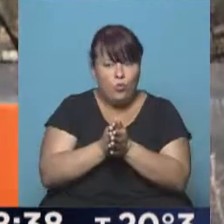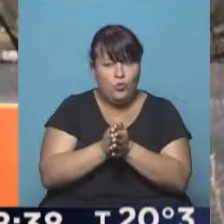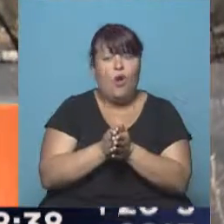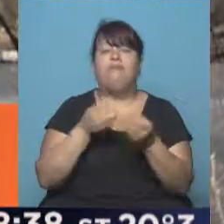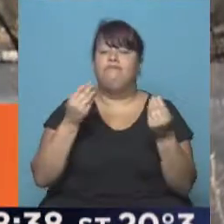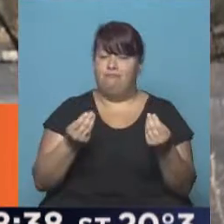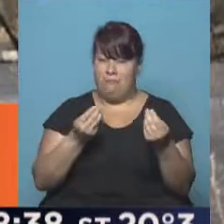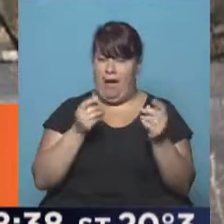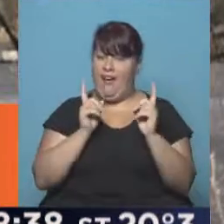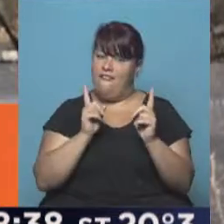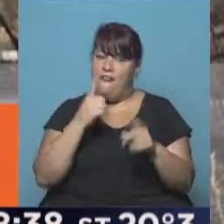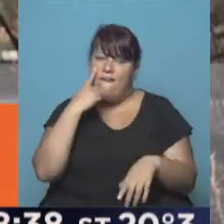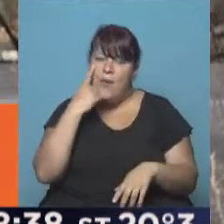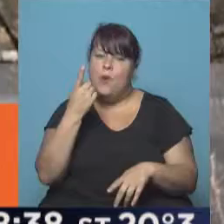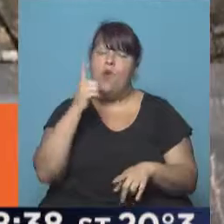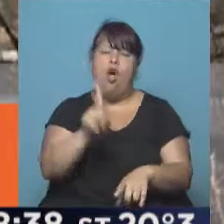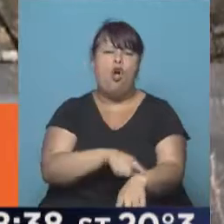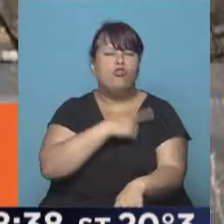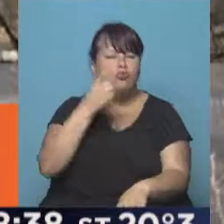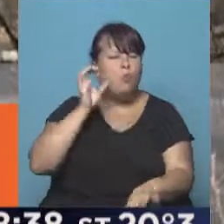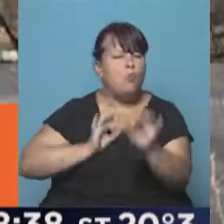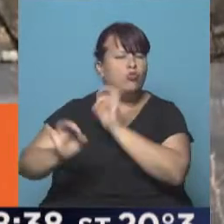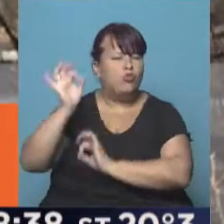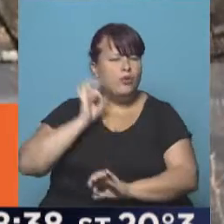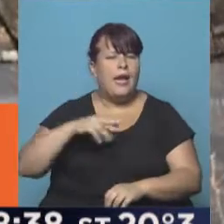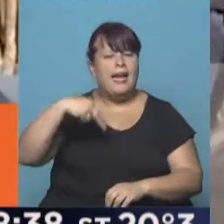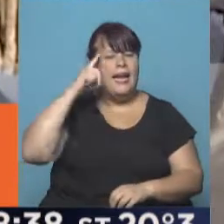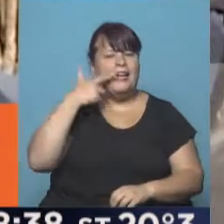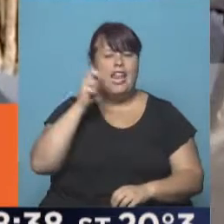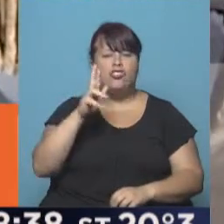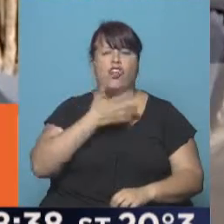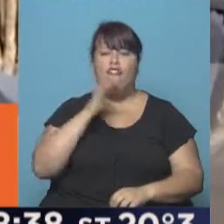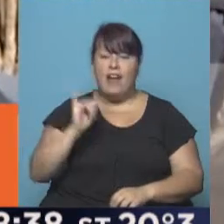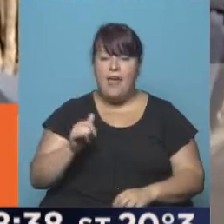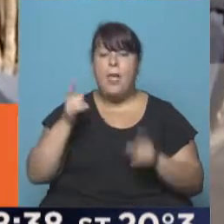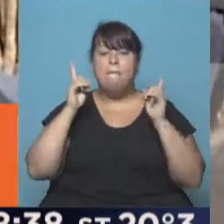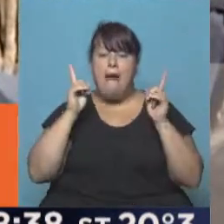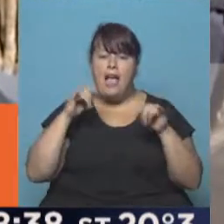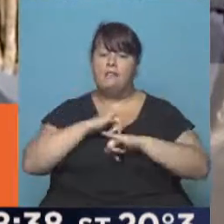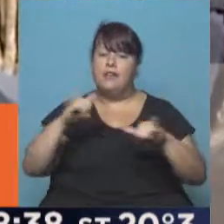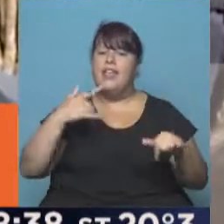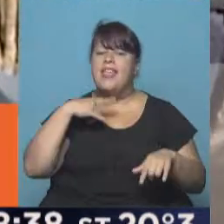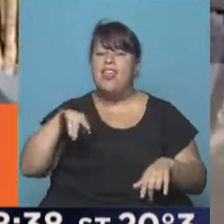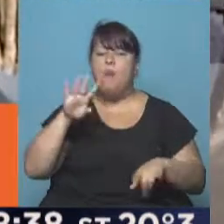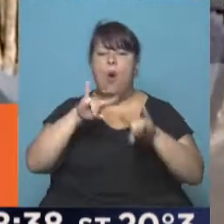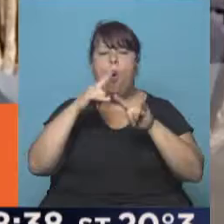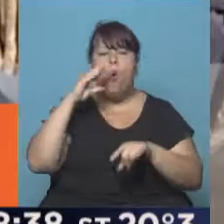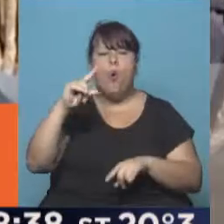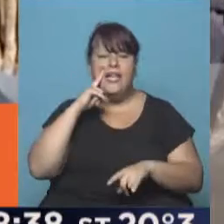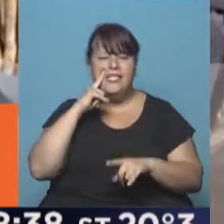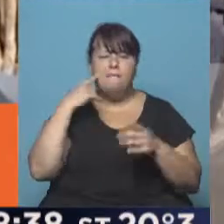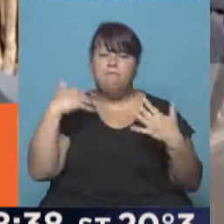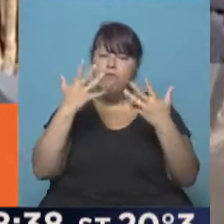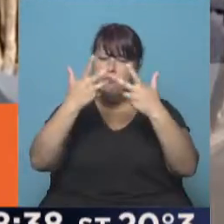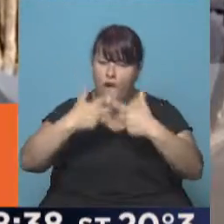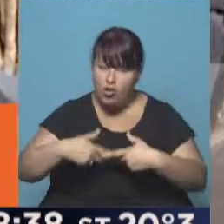para mantener viva una tradición milenaria néstor elio fernández maestro y divulgador de la lengua wichi creó un ambicioso